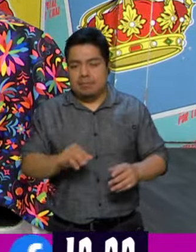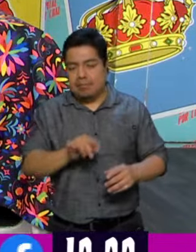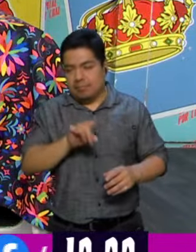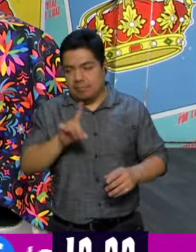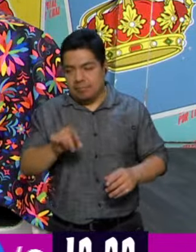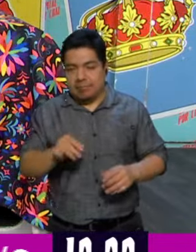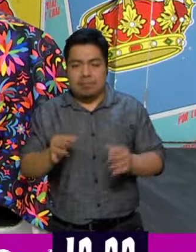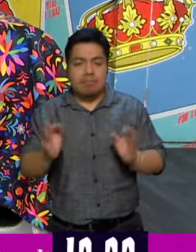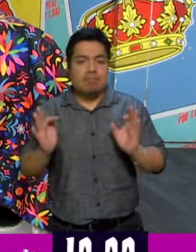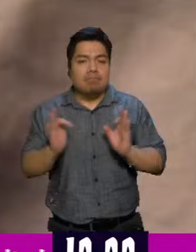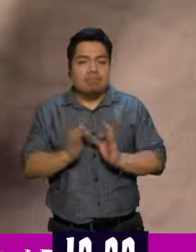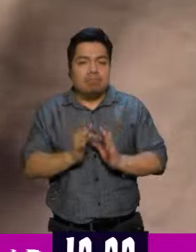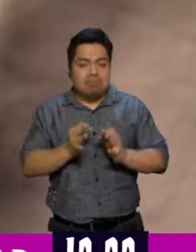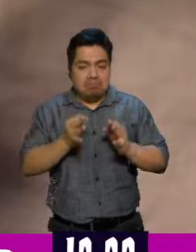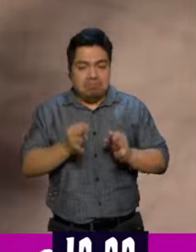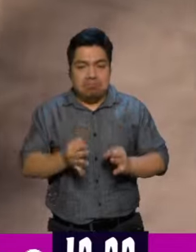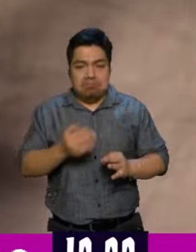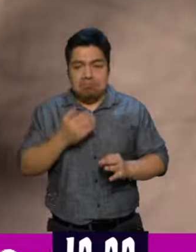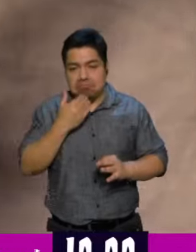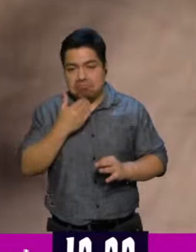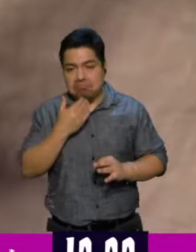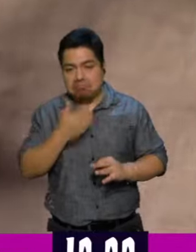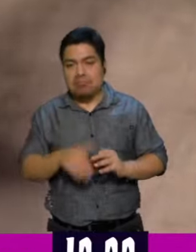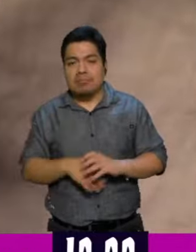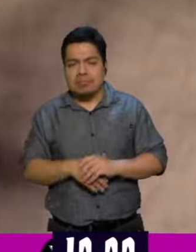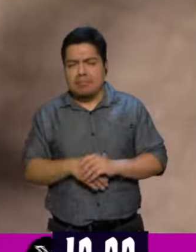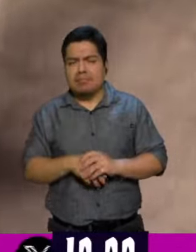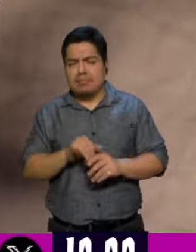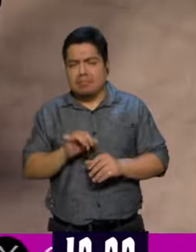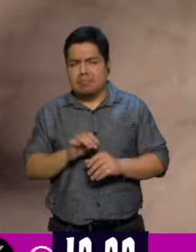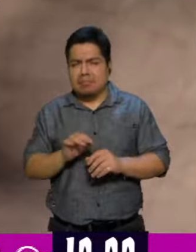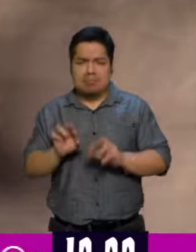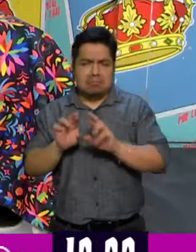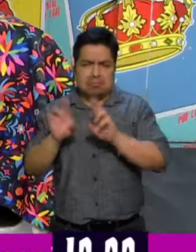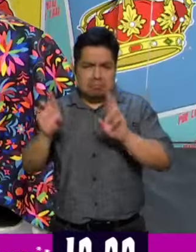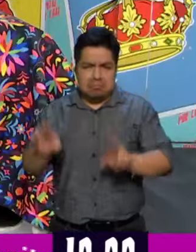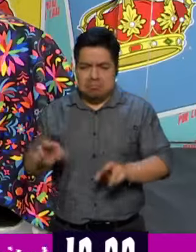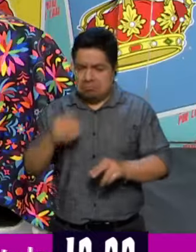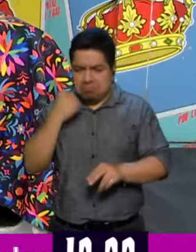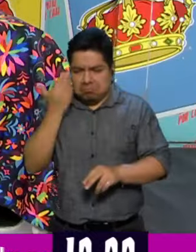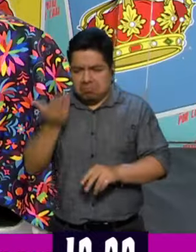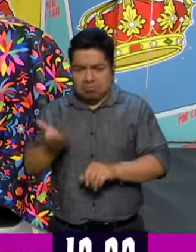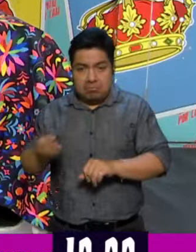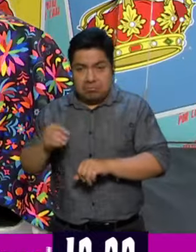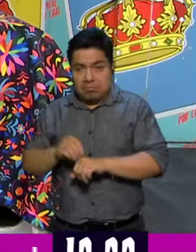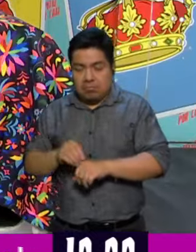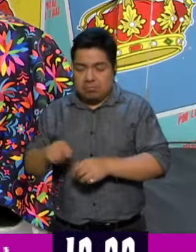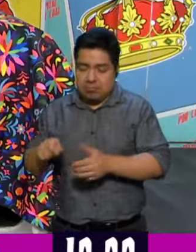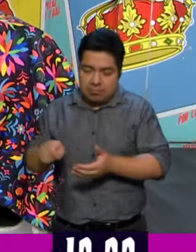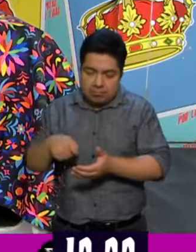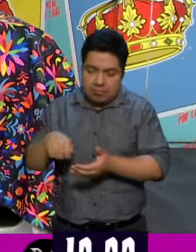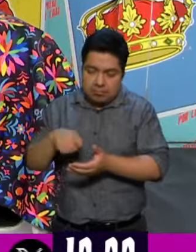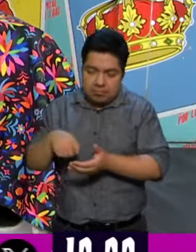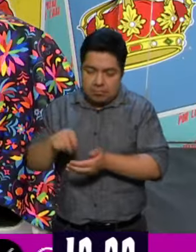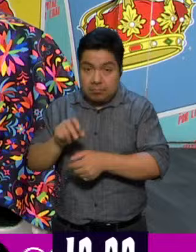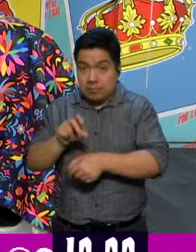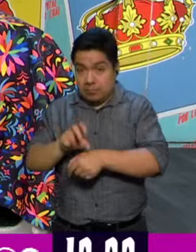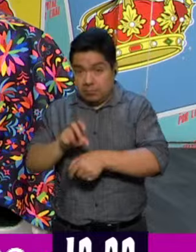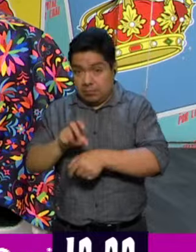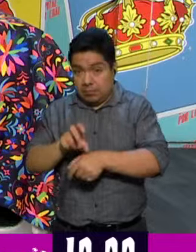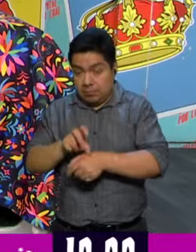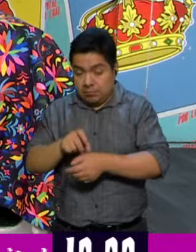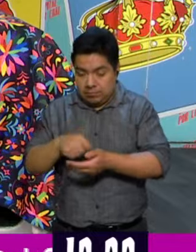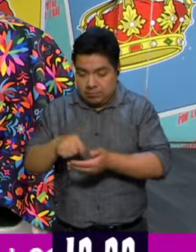dejamos enfriar bien. No lo metemos al refri para que se mate. Sí, lo pueden enfriar, lo puedes meter al refri. Y mezclamos con nuestro huevo. Si lo